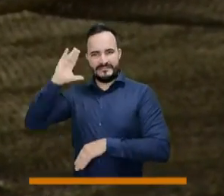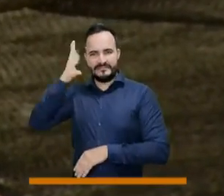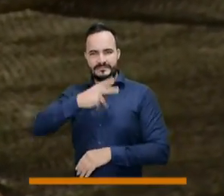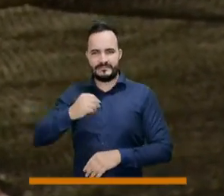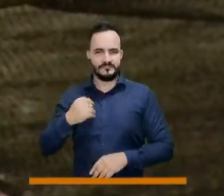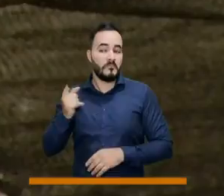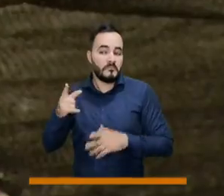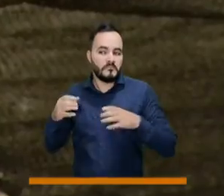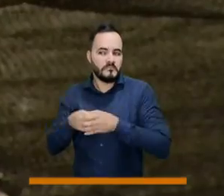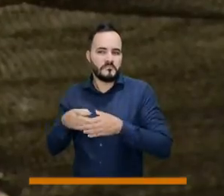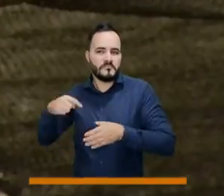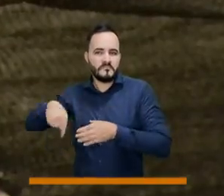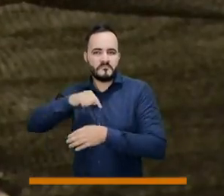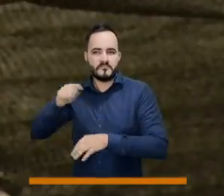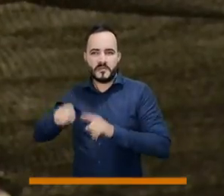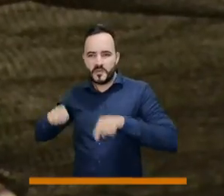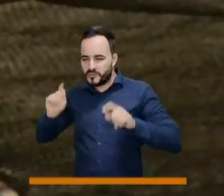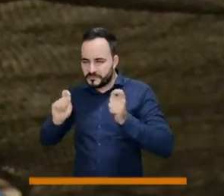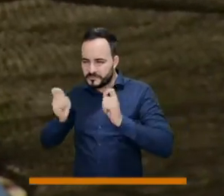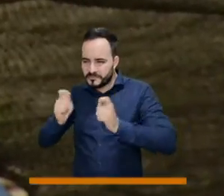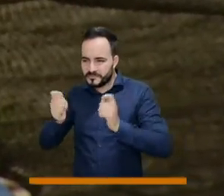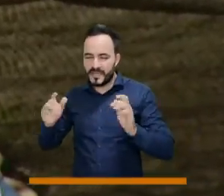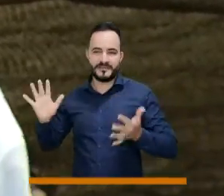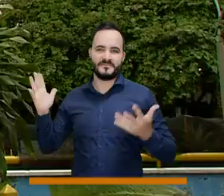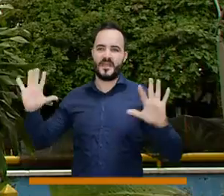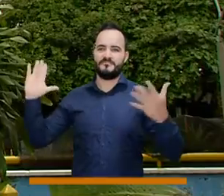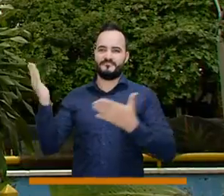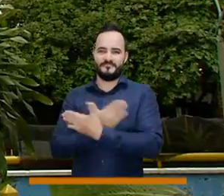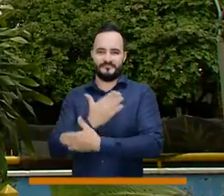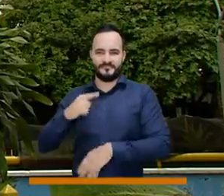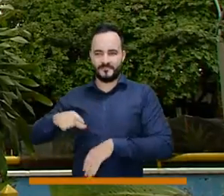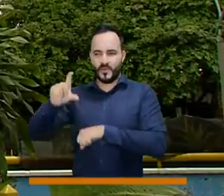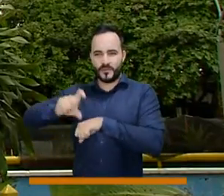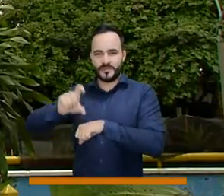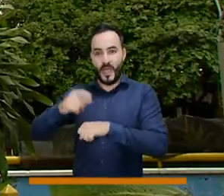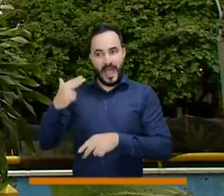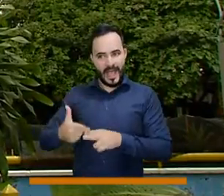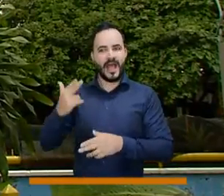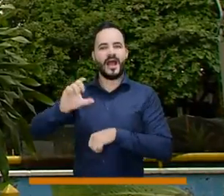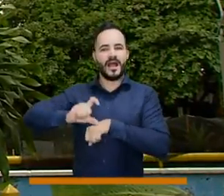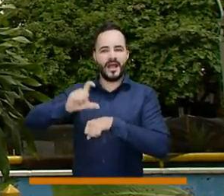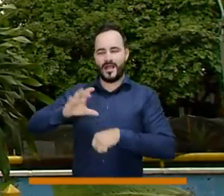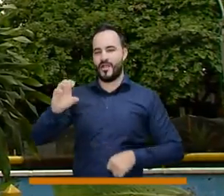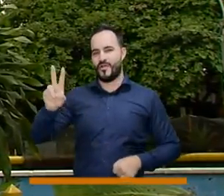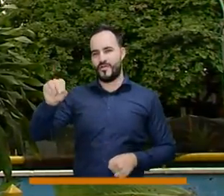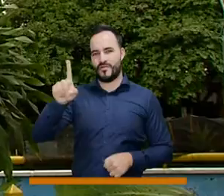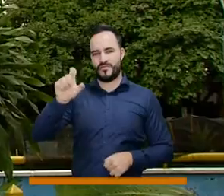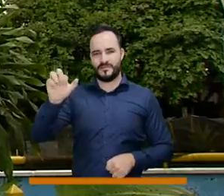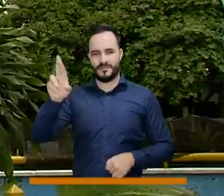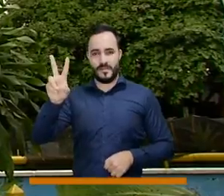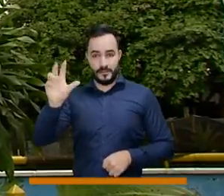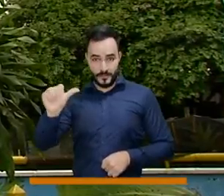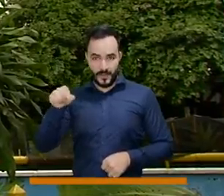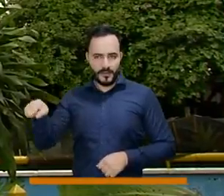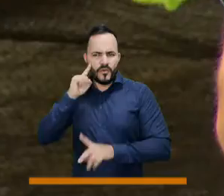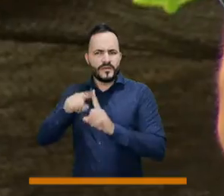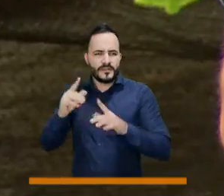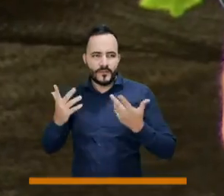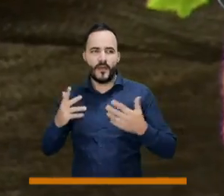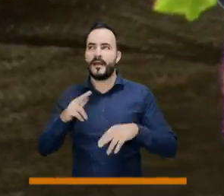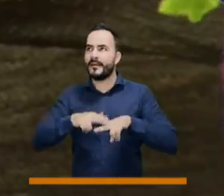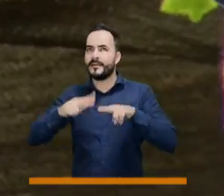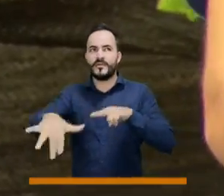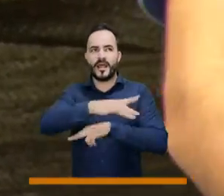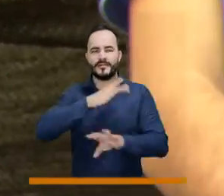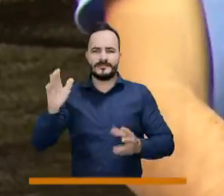iniciativa ciudadana convertida en corporación. Se trata de Corserva, la corporación al servicio del beneficio